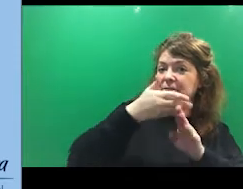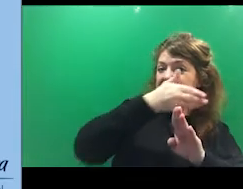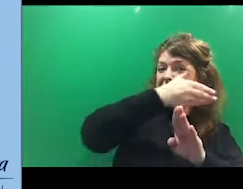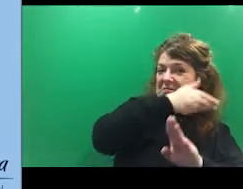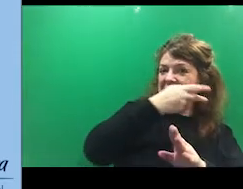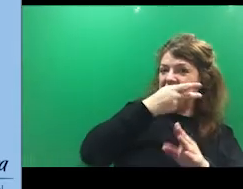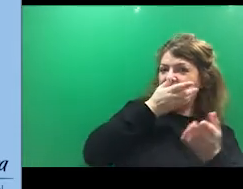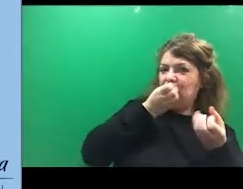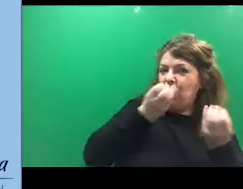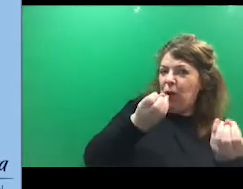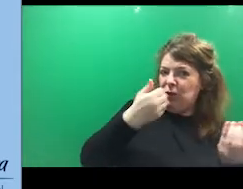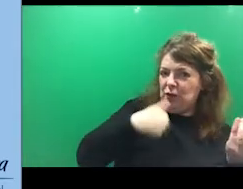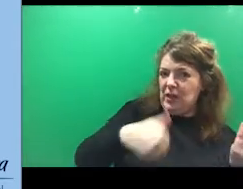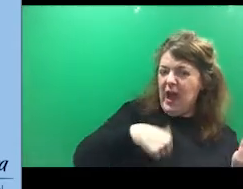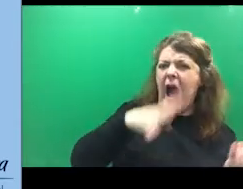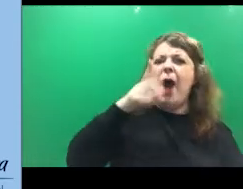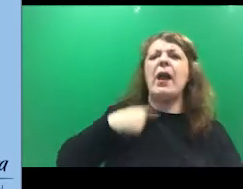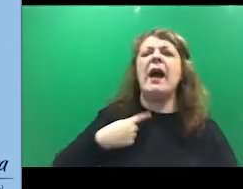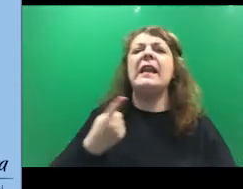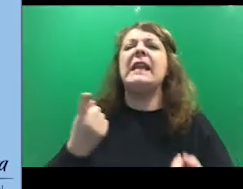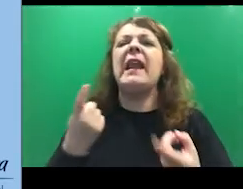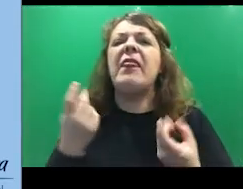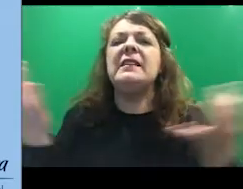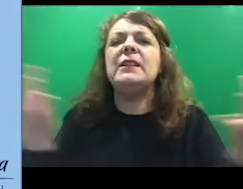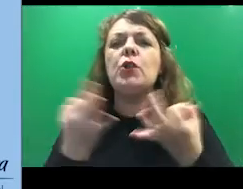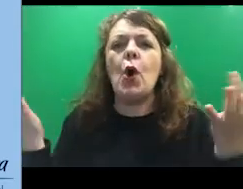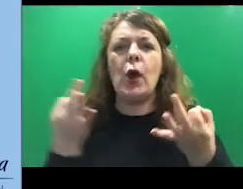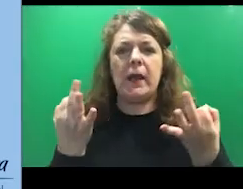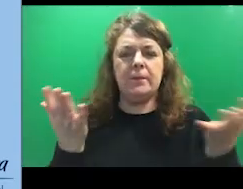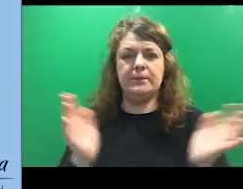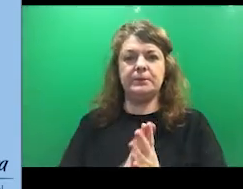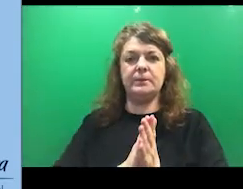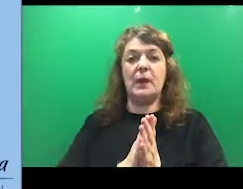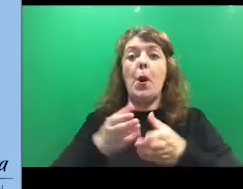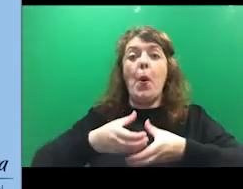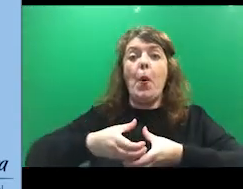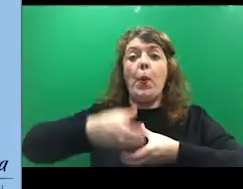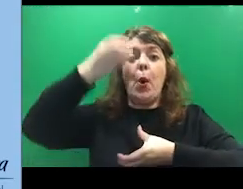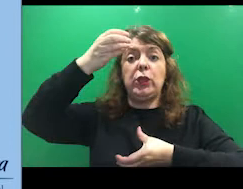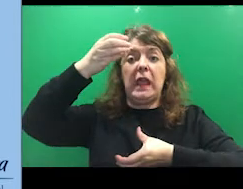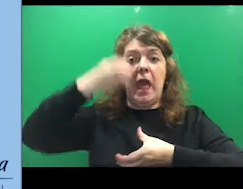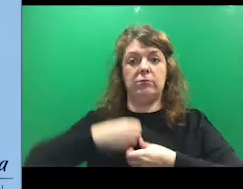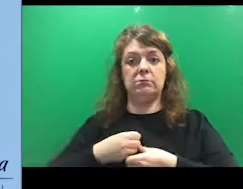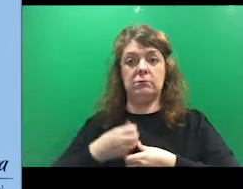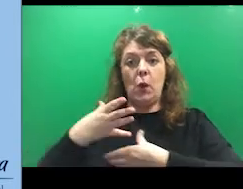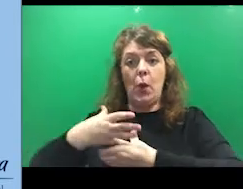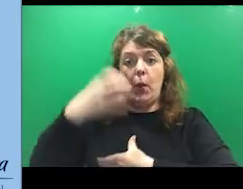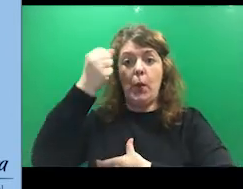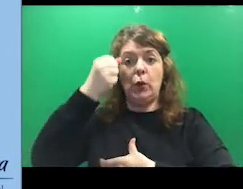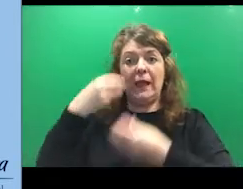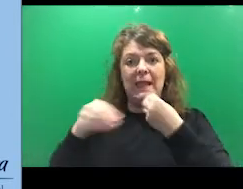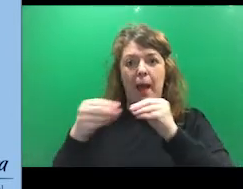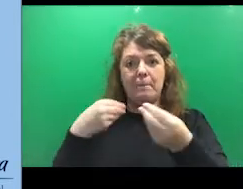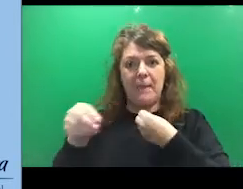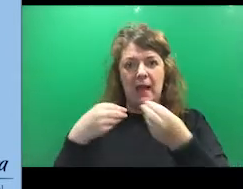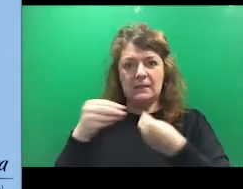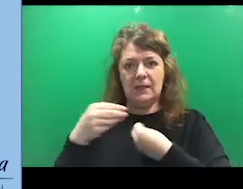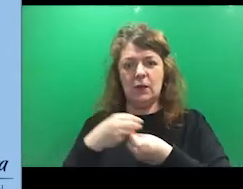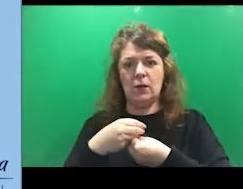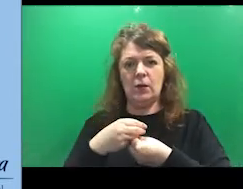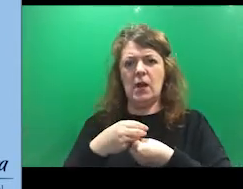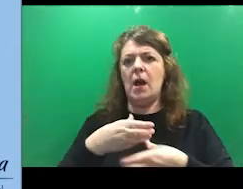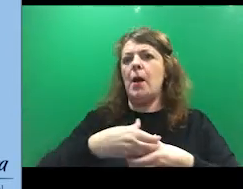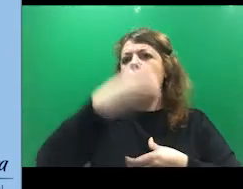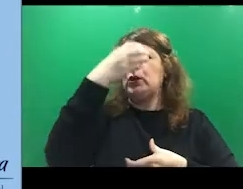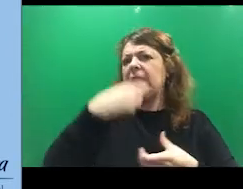hemos estado conociendo un poquito hace un rato. ¿Qué vamos a necesitar? Necesitaremos una botella